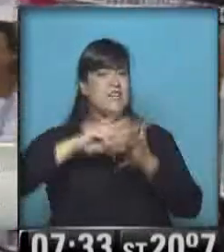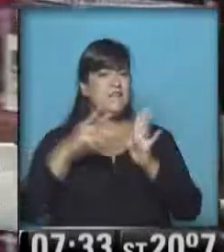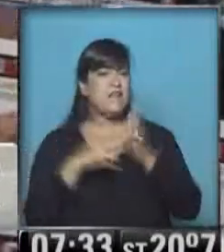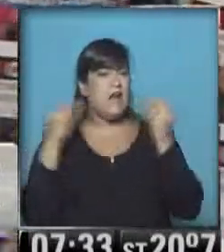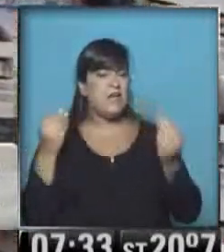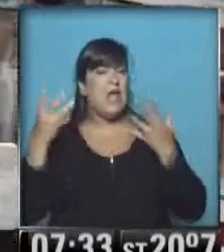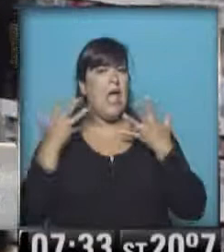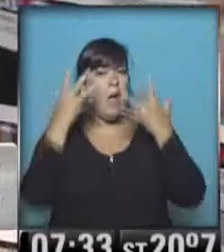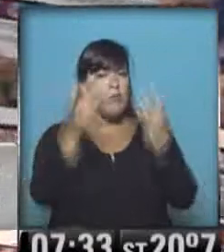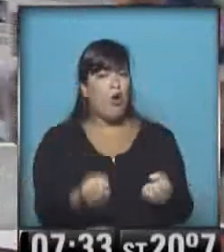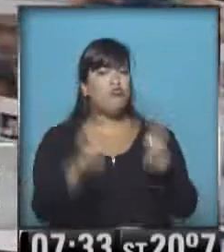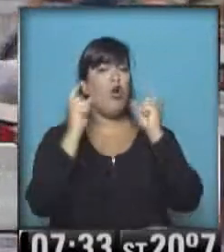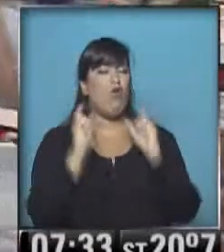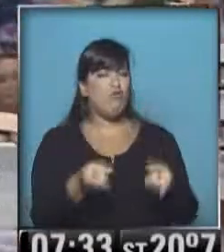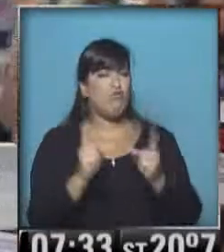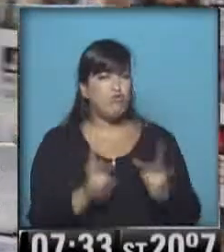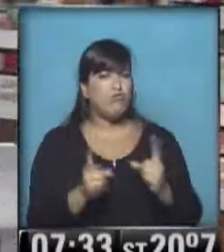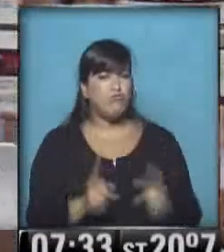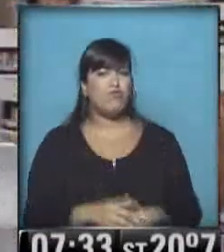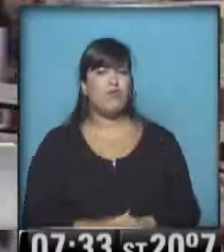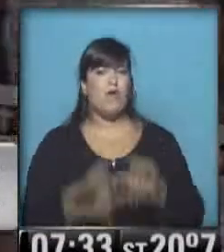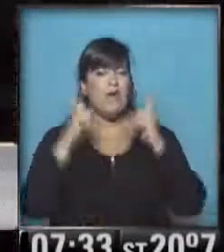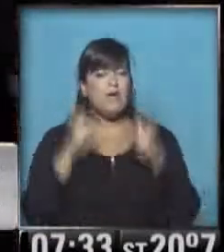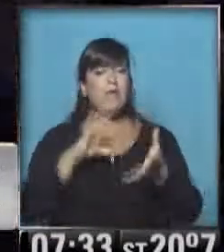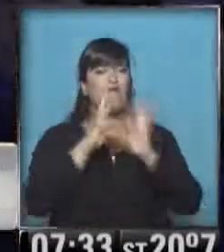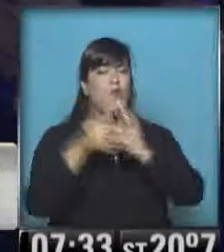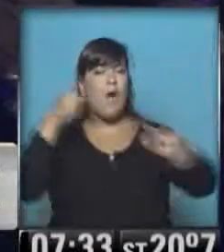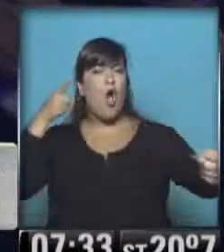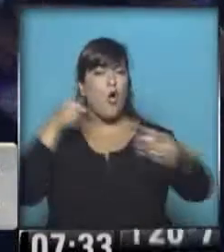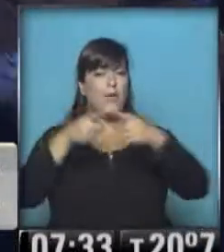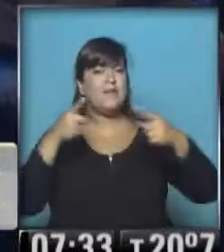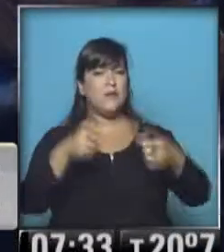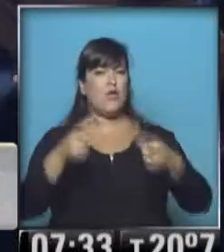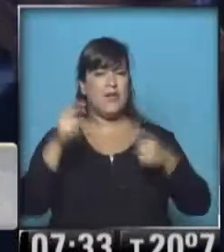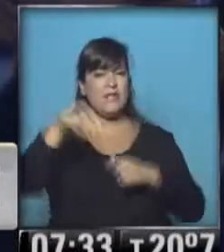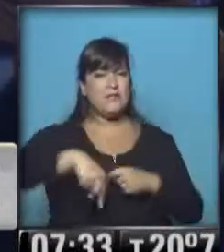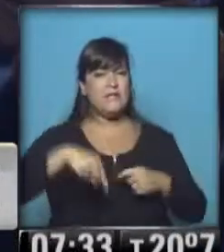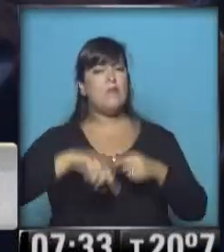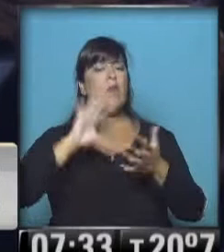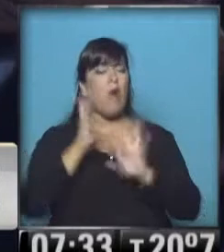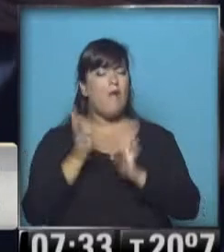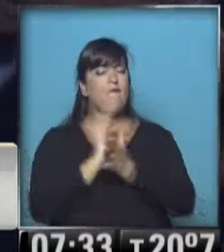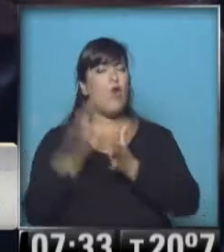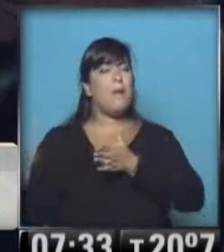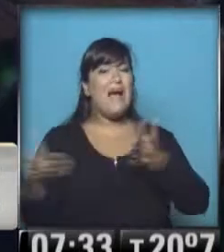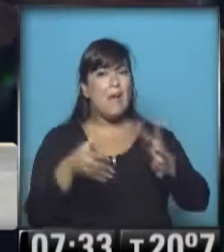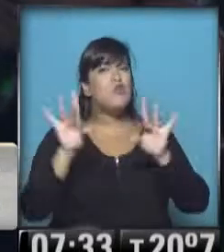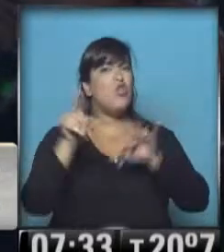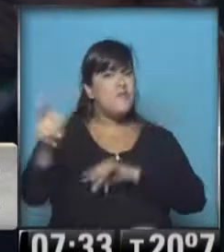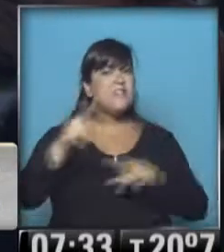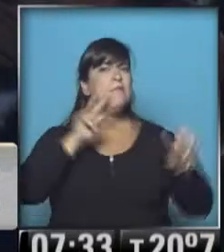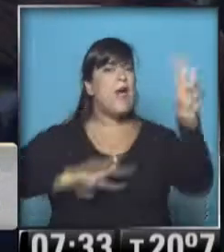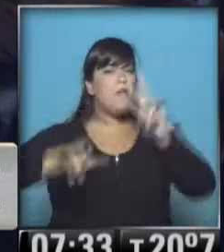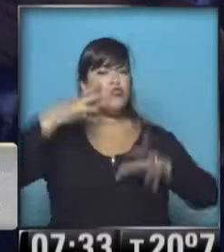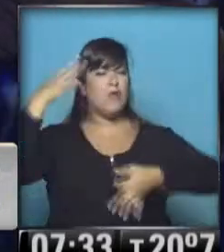significa sostén y eso significa el apuntalamiento necesario para este camino tan duro de la búsqueda de justicia. Voy a